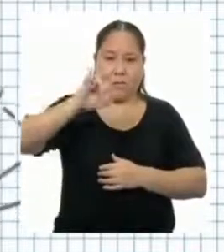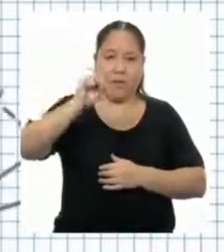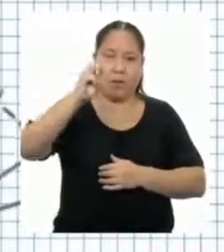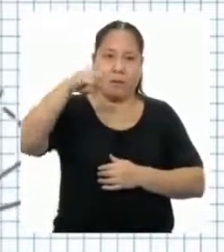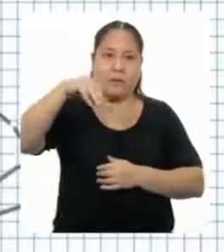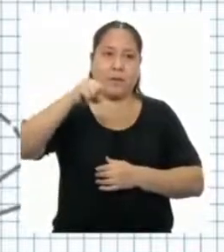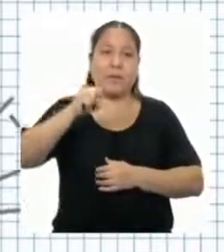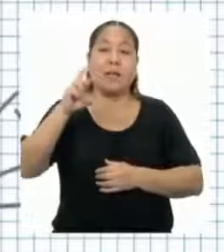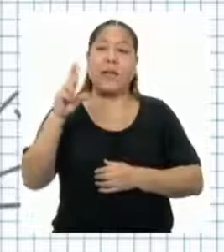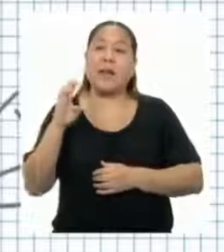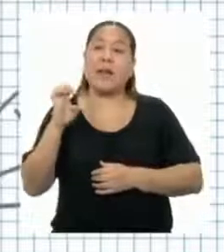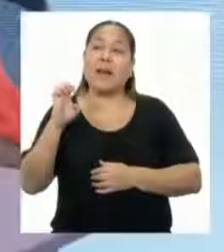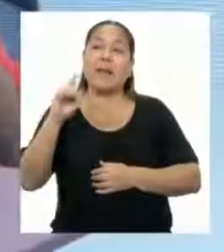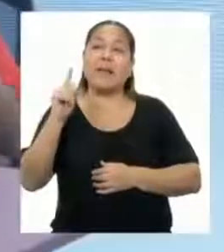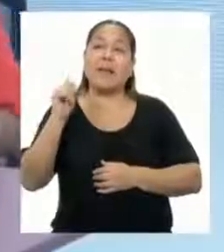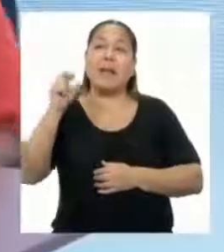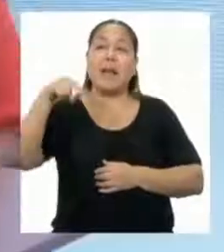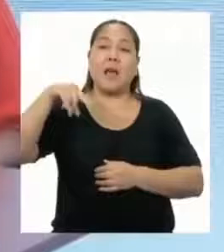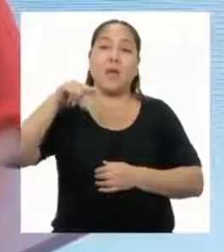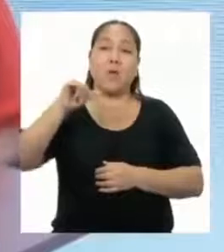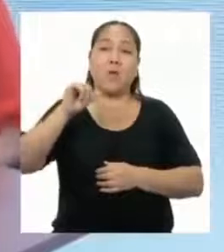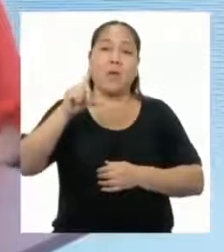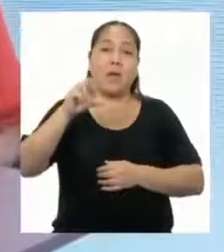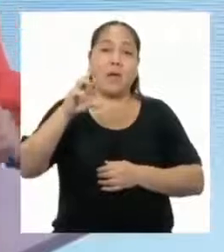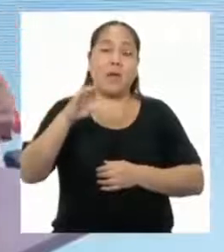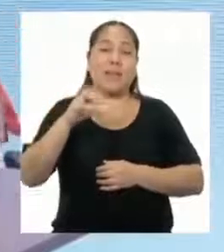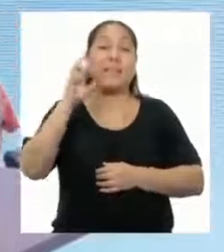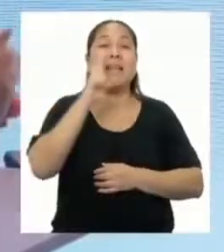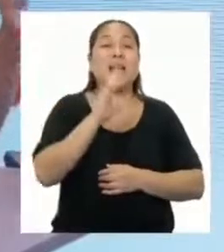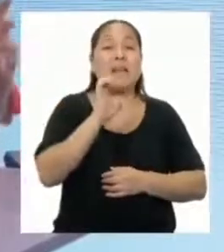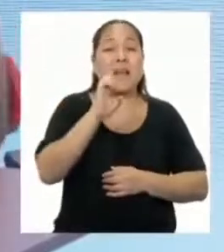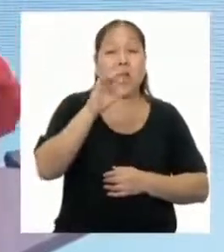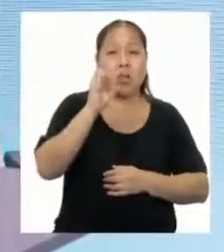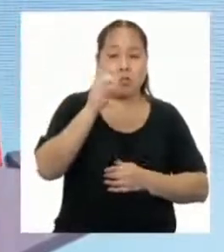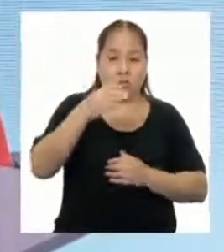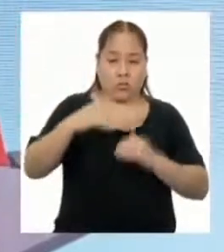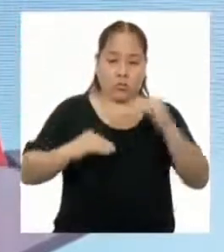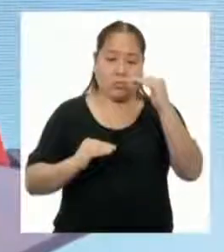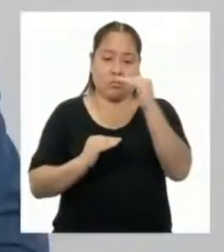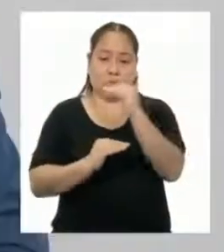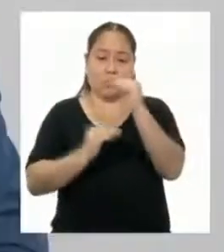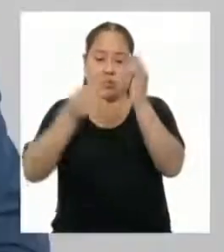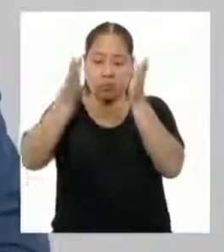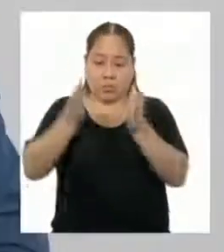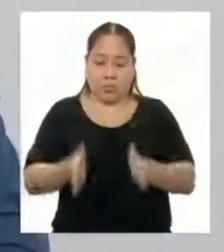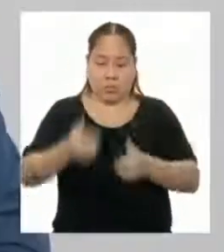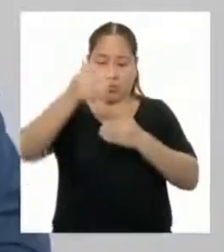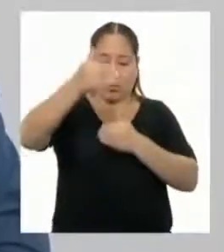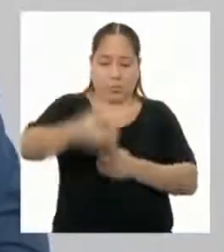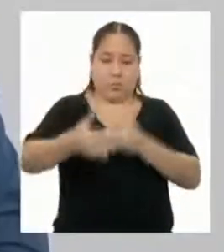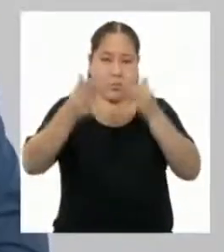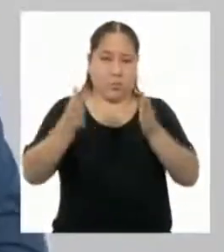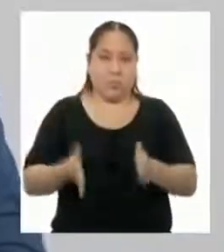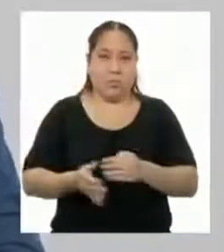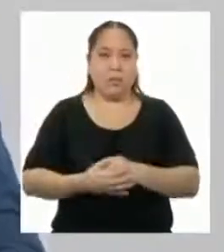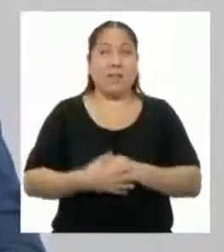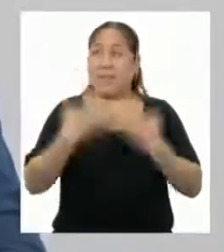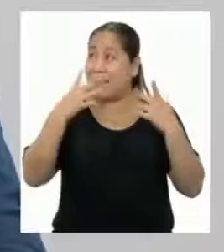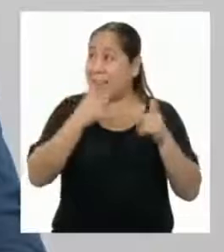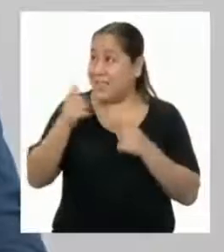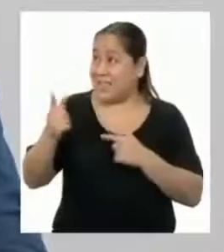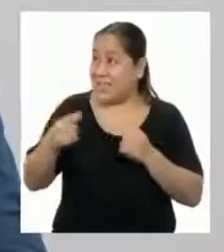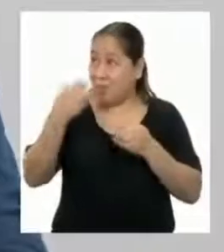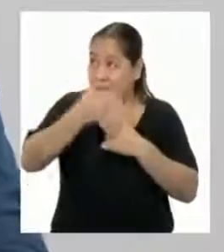rectos. Exactamente. Ahora sí, ¿ya estamos listos para empezar a diseñar la estructura de mis cajas? Sí, Yaremis, ya